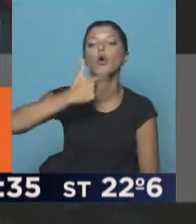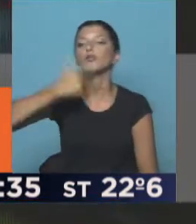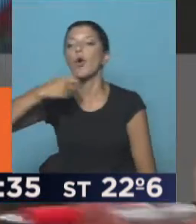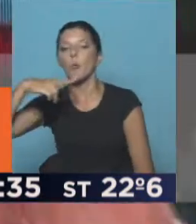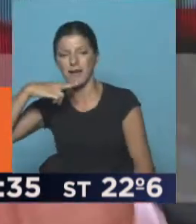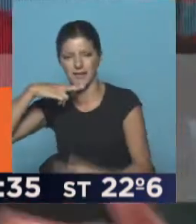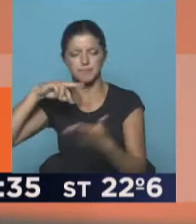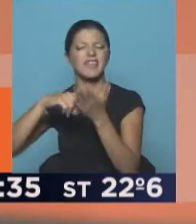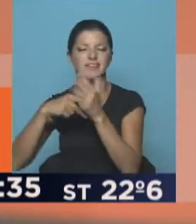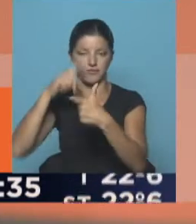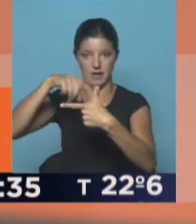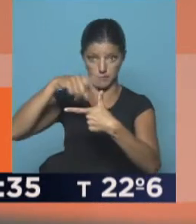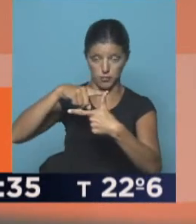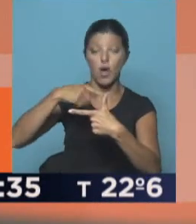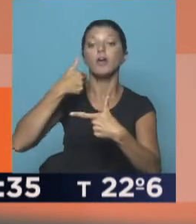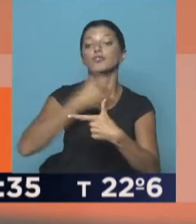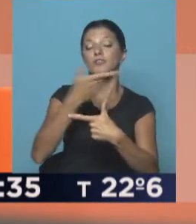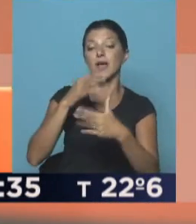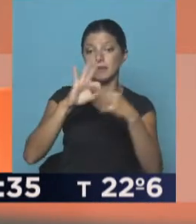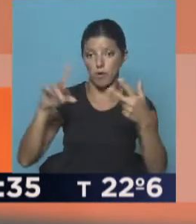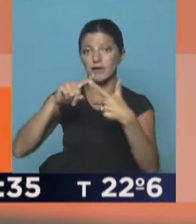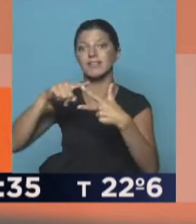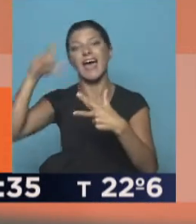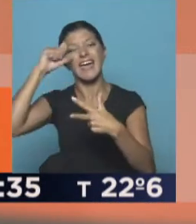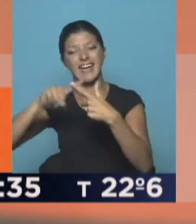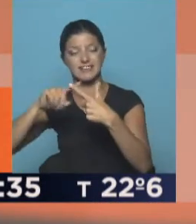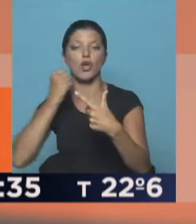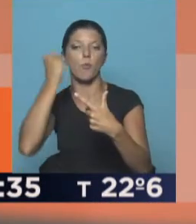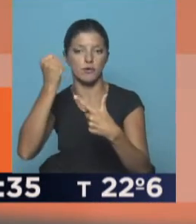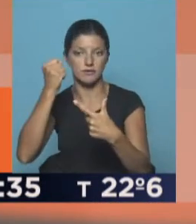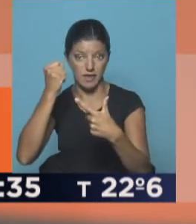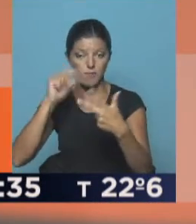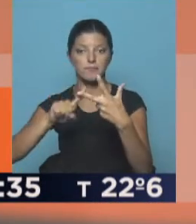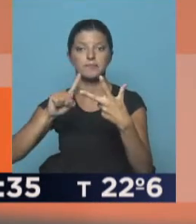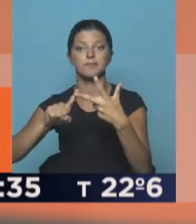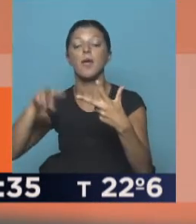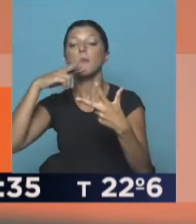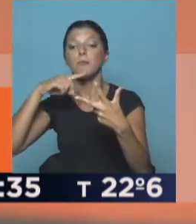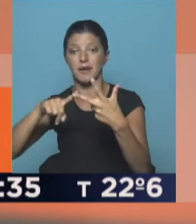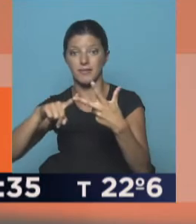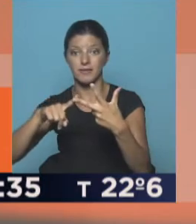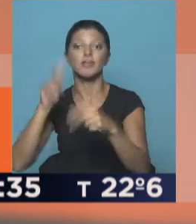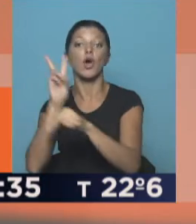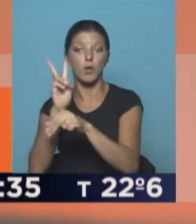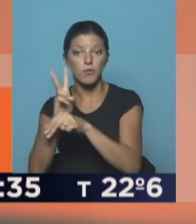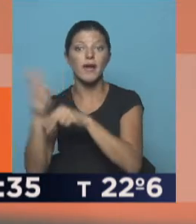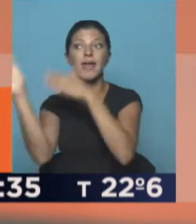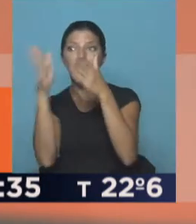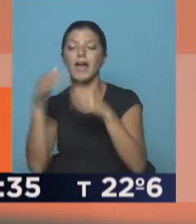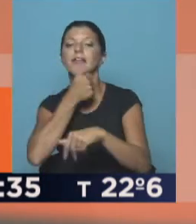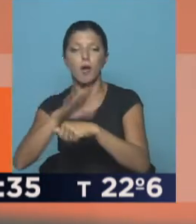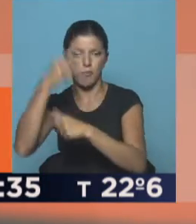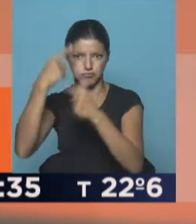cómo sería rojo socialdemócrata, rojo excomunistas o postcomunistas y verde los ecologistas. Es difícil que se